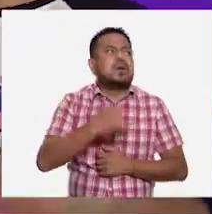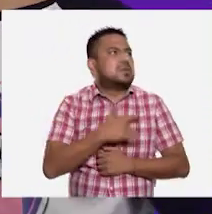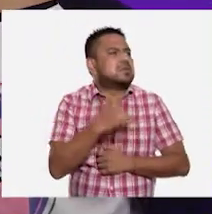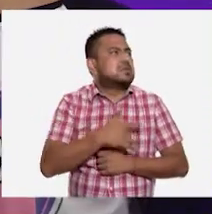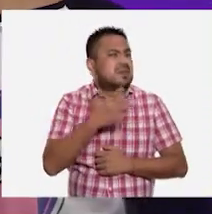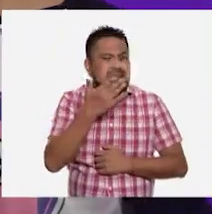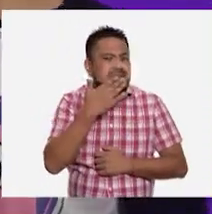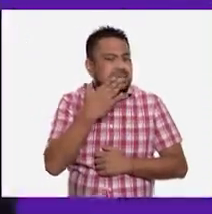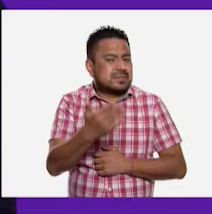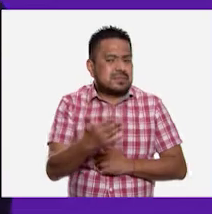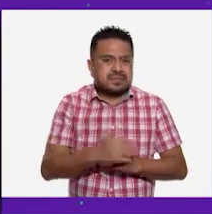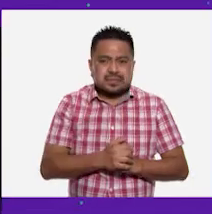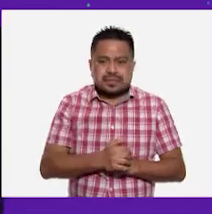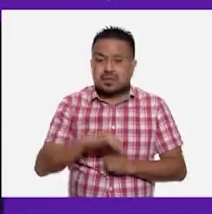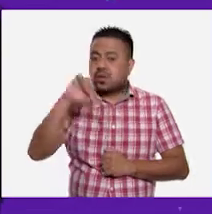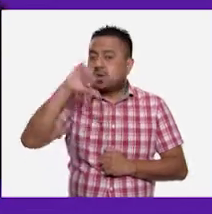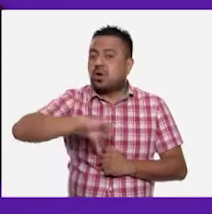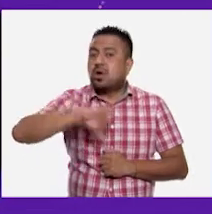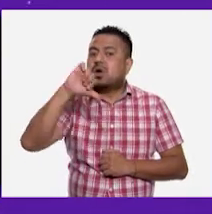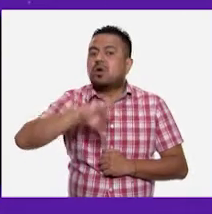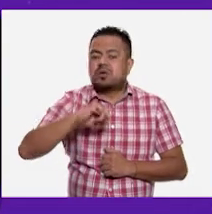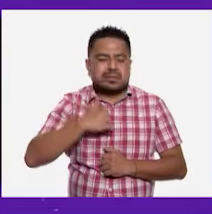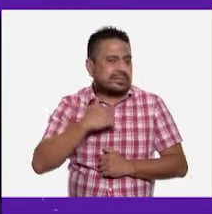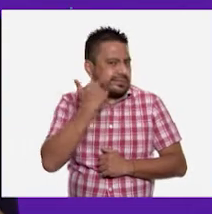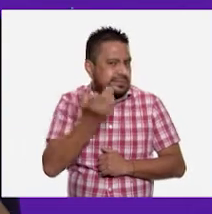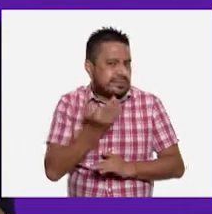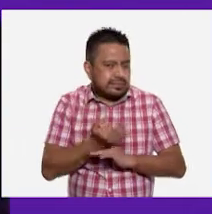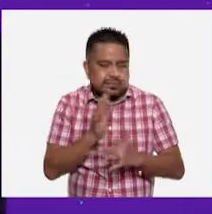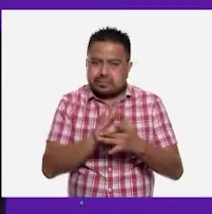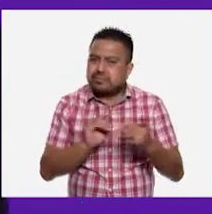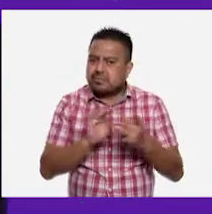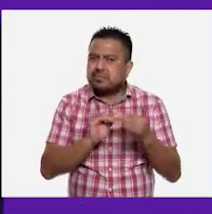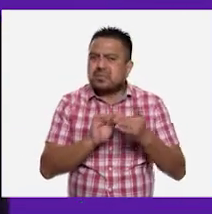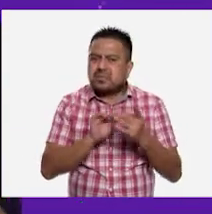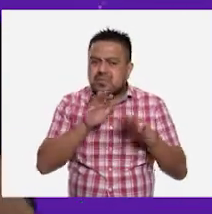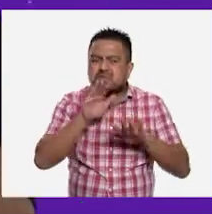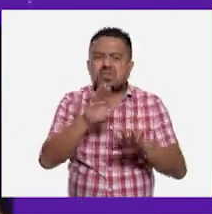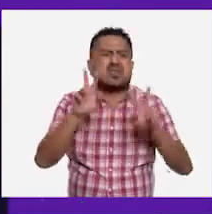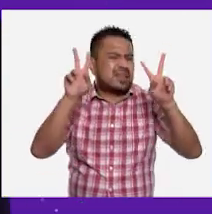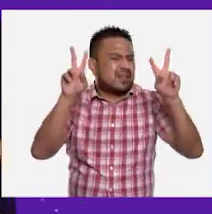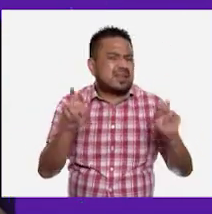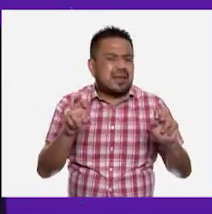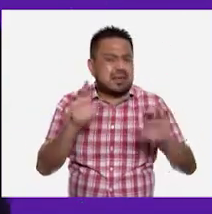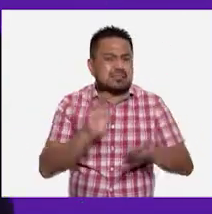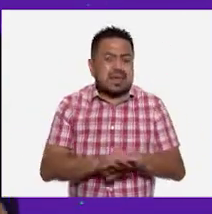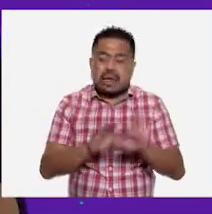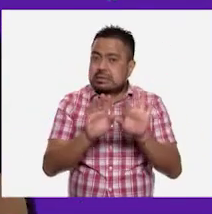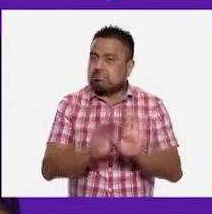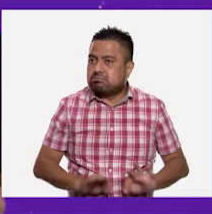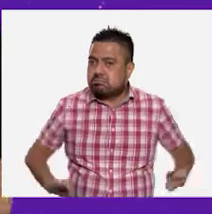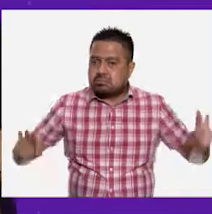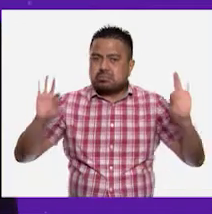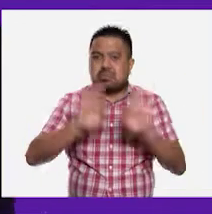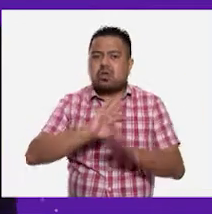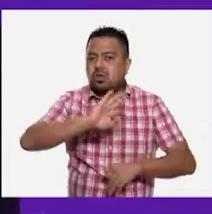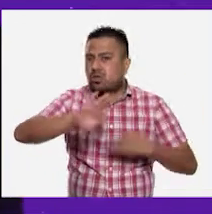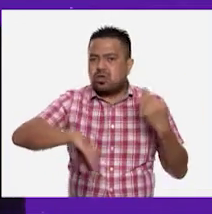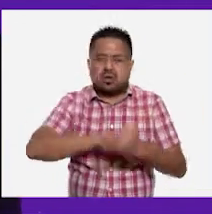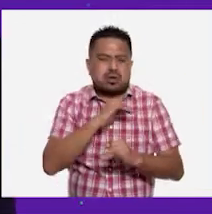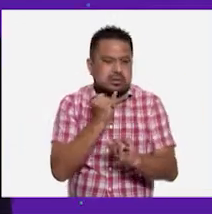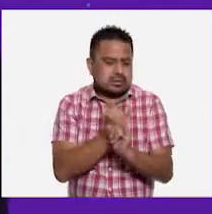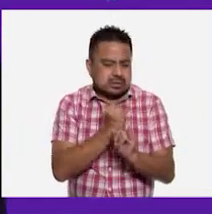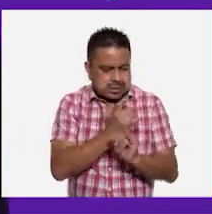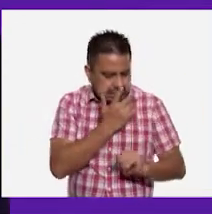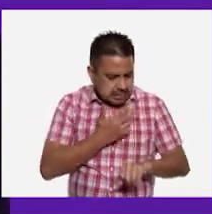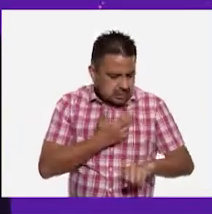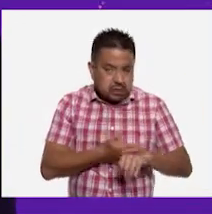encuentren muy bien. En esta ocasión queremos platicar con ustedes sobre un tema muy importante que todo cibernauta